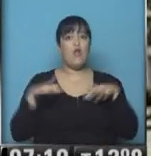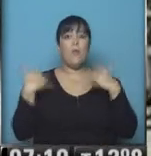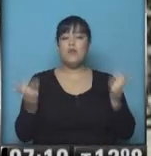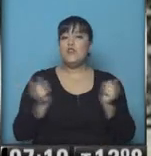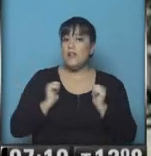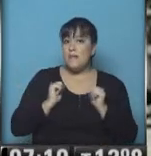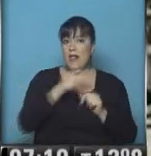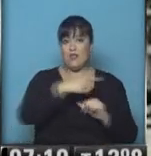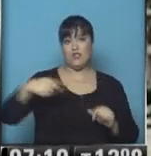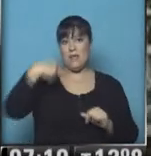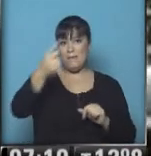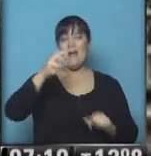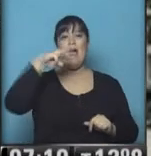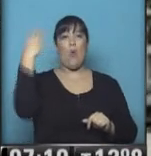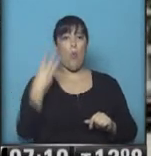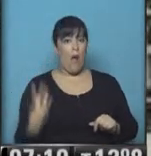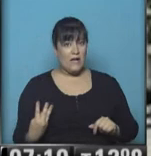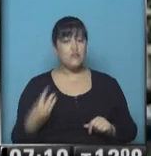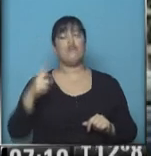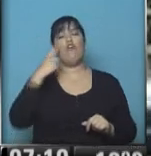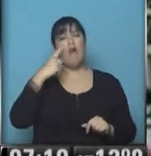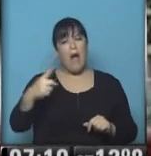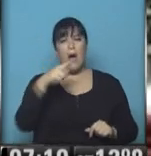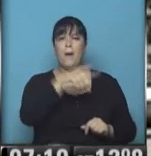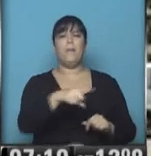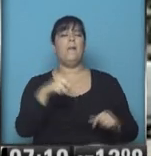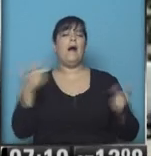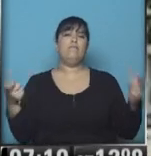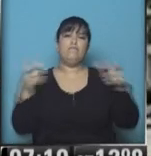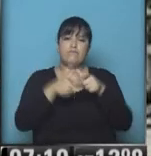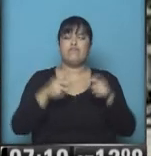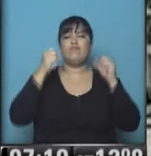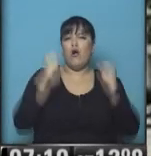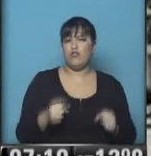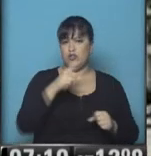que tendrá la próxima semana en Washington defina posiciones para llevar a la reunión en Brisbane.